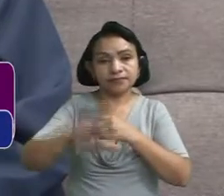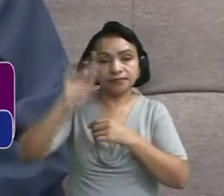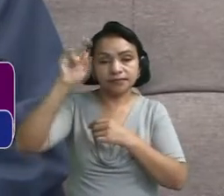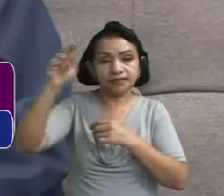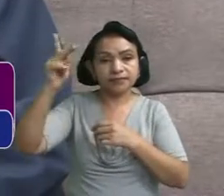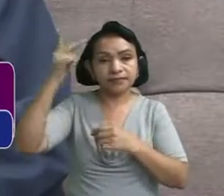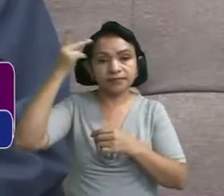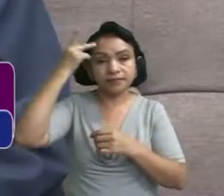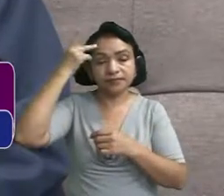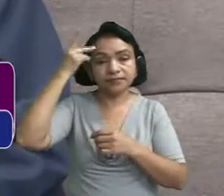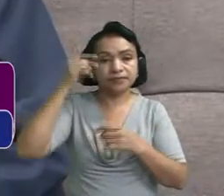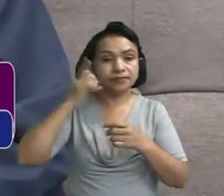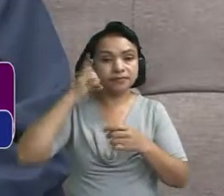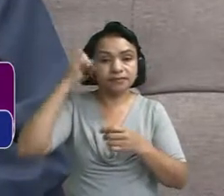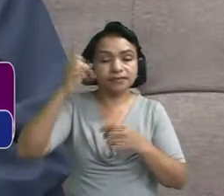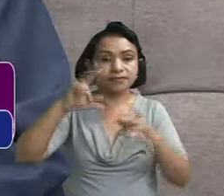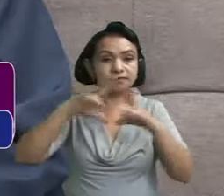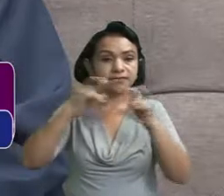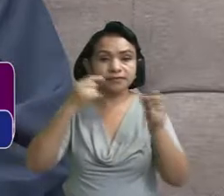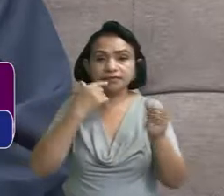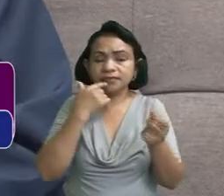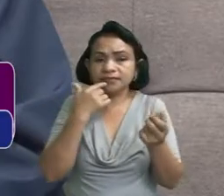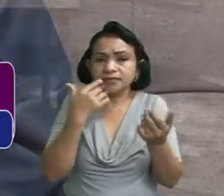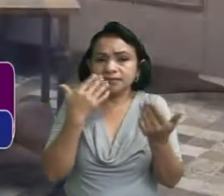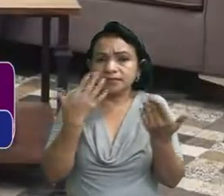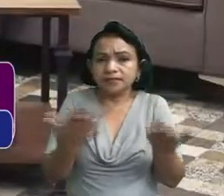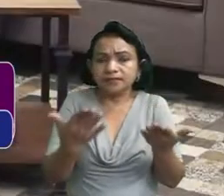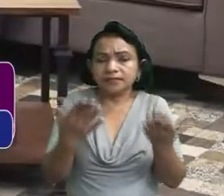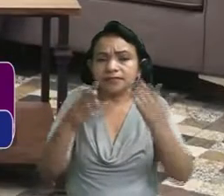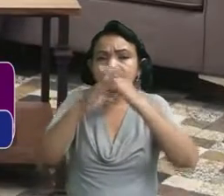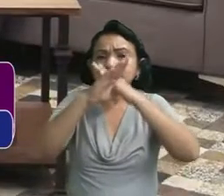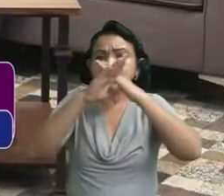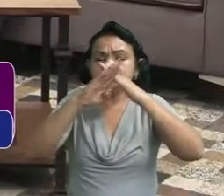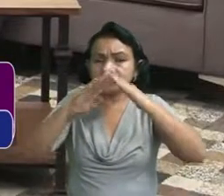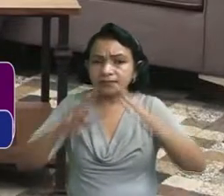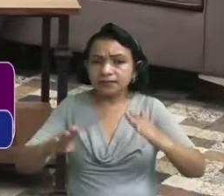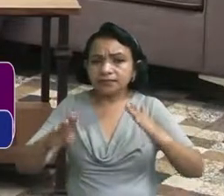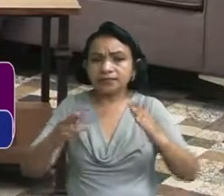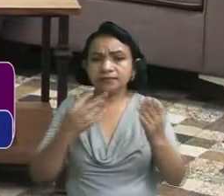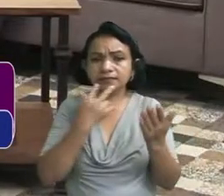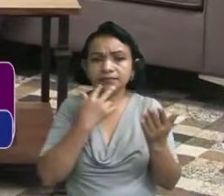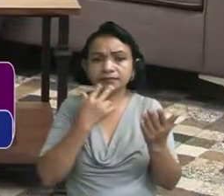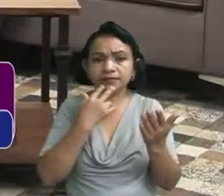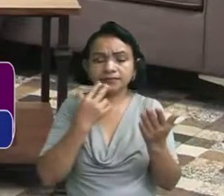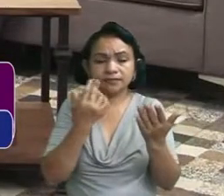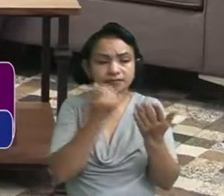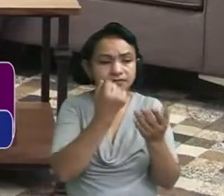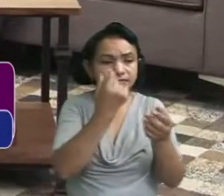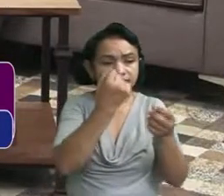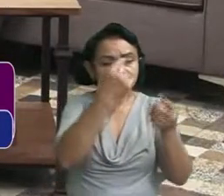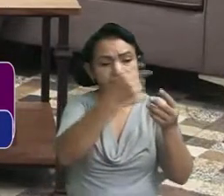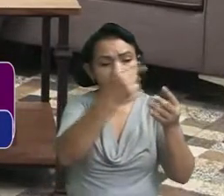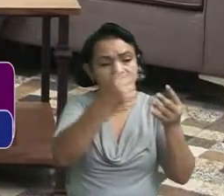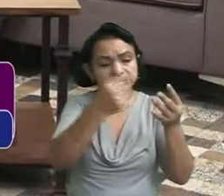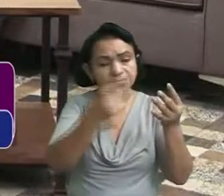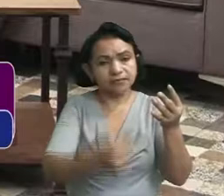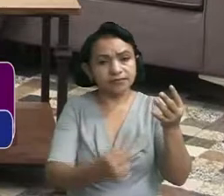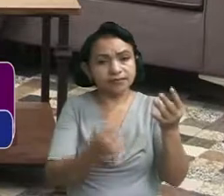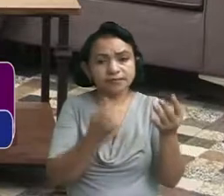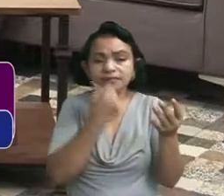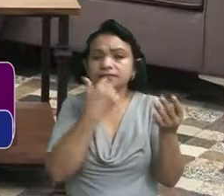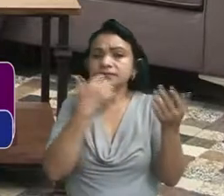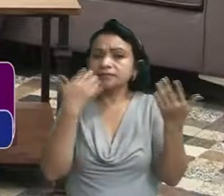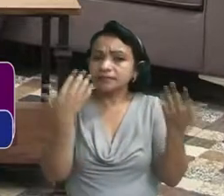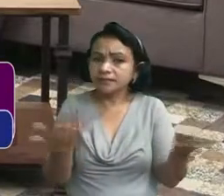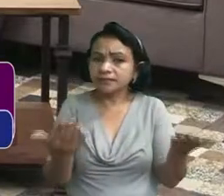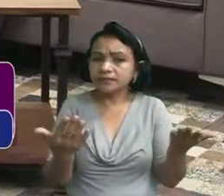políticas progresistas en Nicaragua. ¿Pero por qué se menciona la paz si no hay todo ese proceso de restitución de derechos? Porque es una,